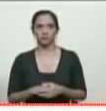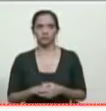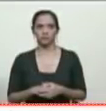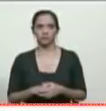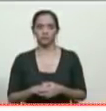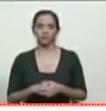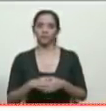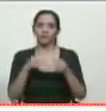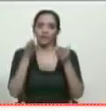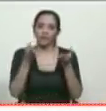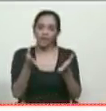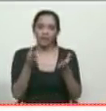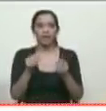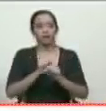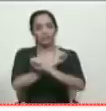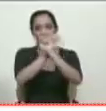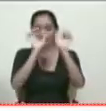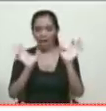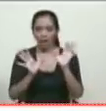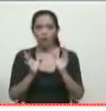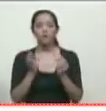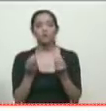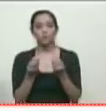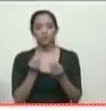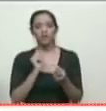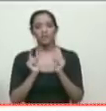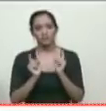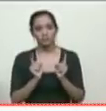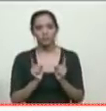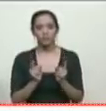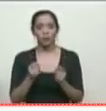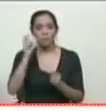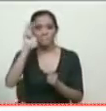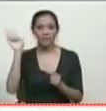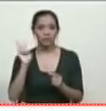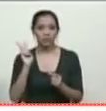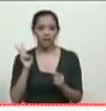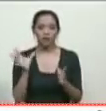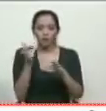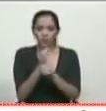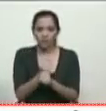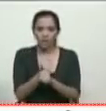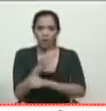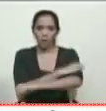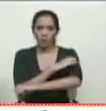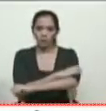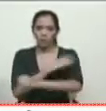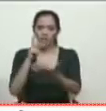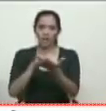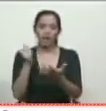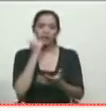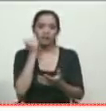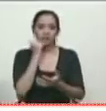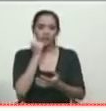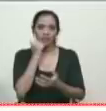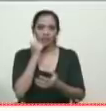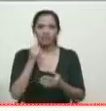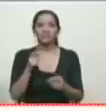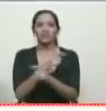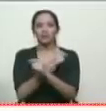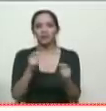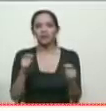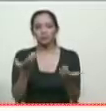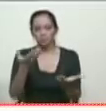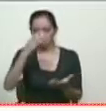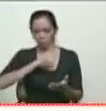Y es que si algo ha quedado claro es que muchas veces los venezolanos que creen en la oposición y salen a la calle a manifestar terminan siendo carne de cañón. Y la